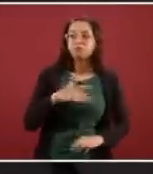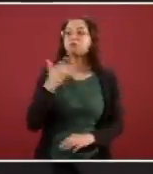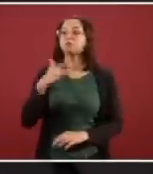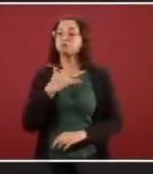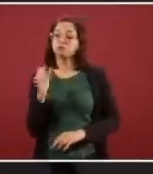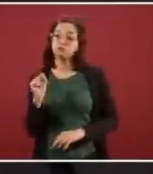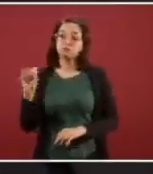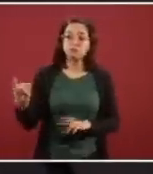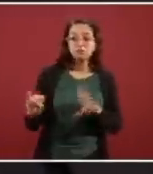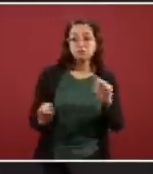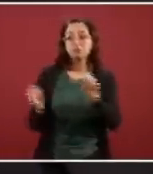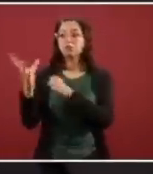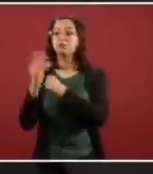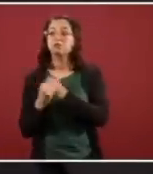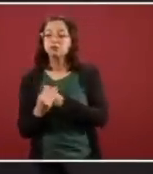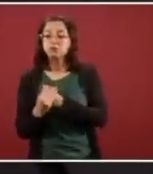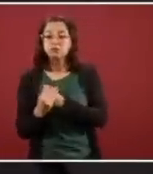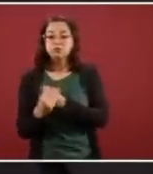su anuencia.